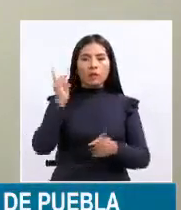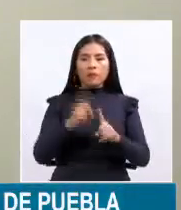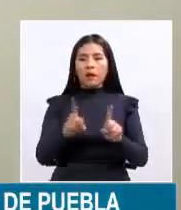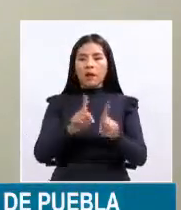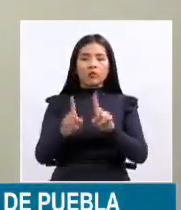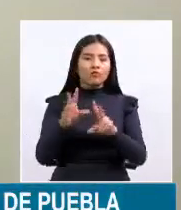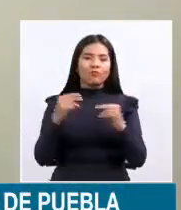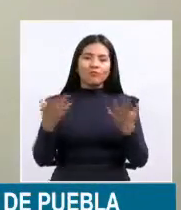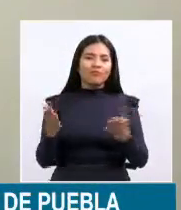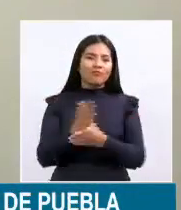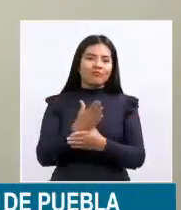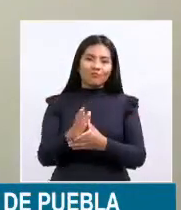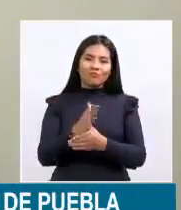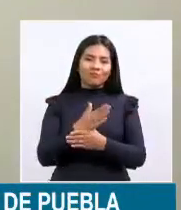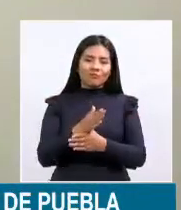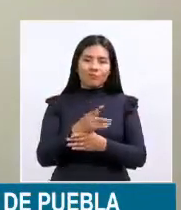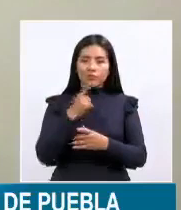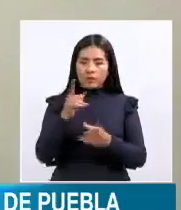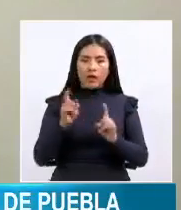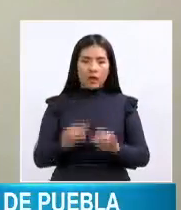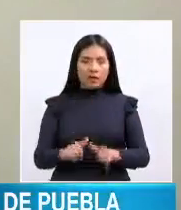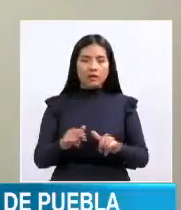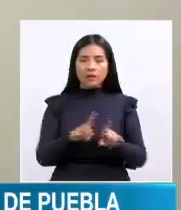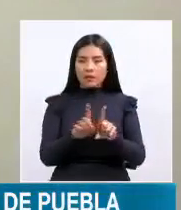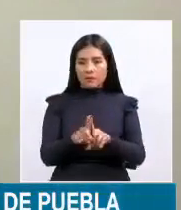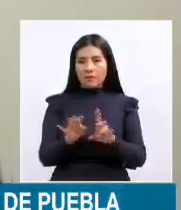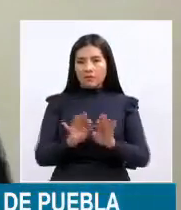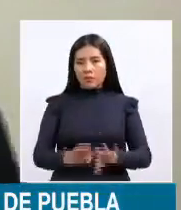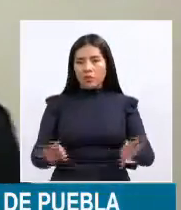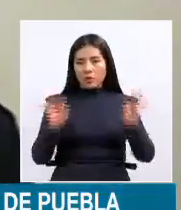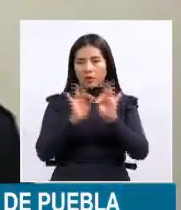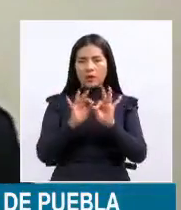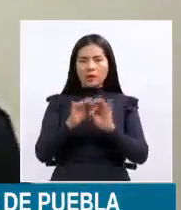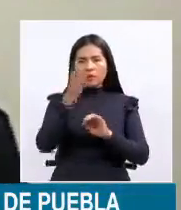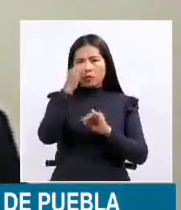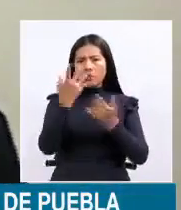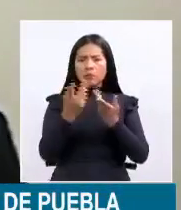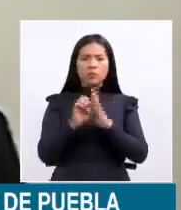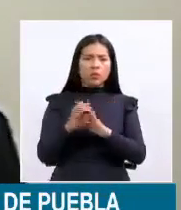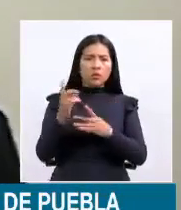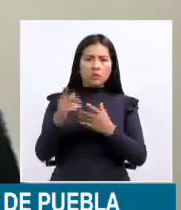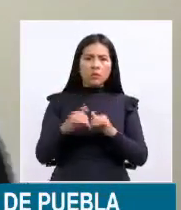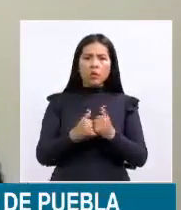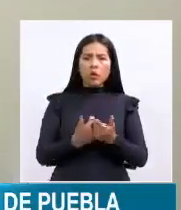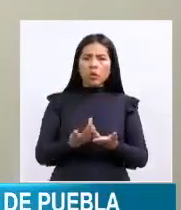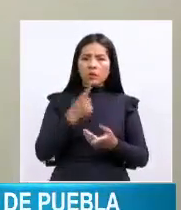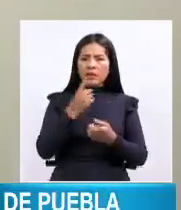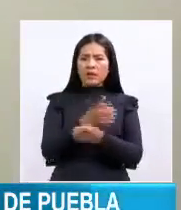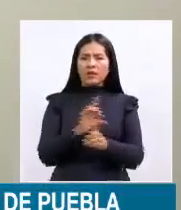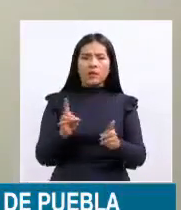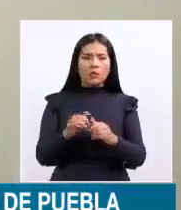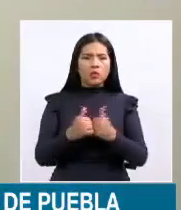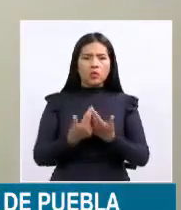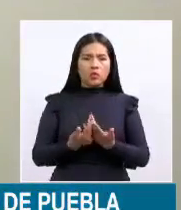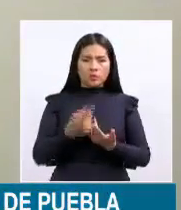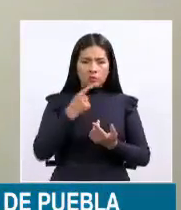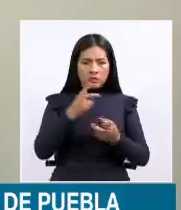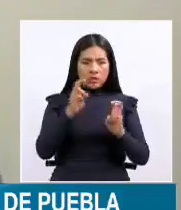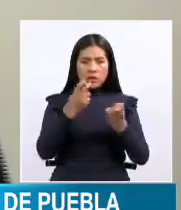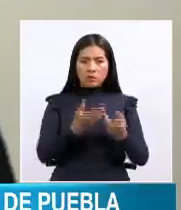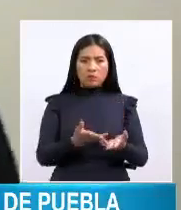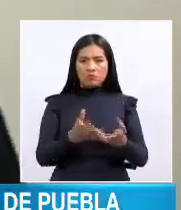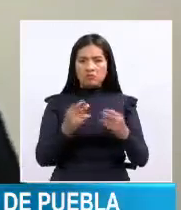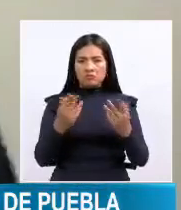aquí también me parece importante, es decir, ¿qué tiene de democrático excepcional? Nada. ¿Qué tiene